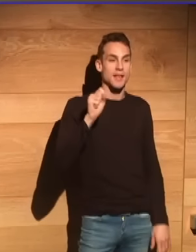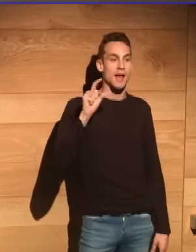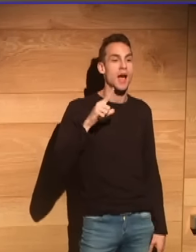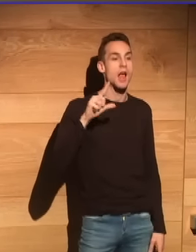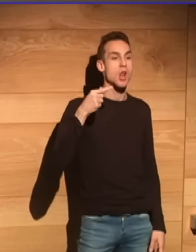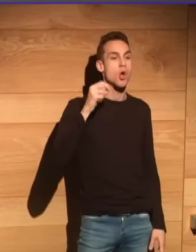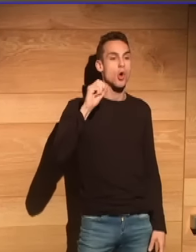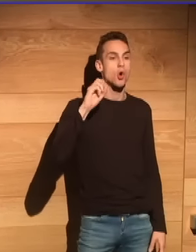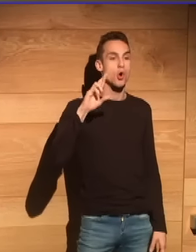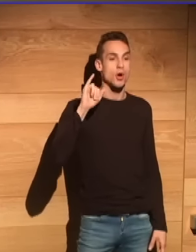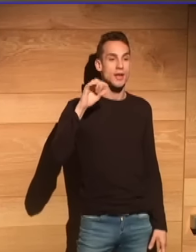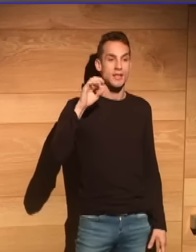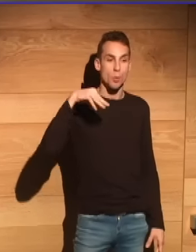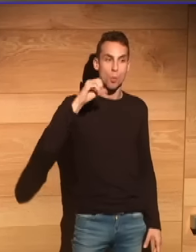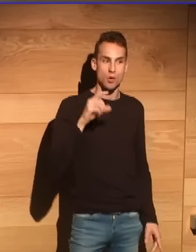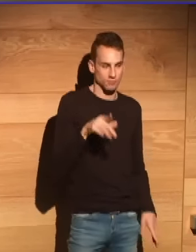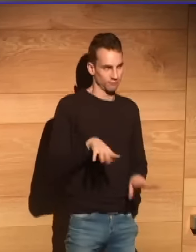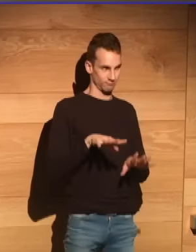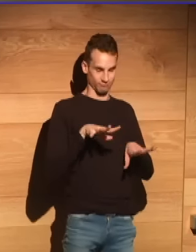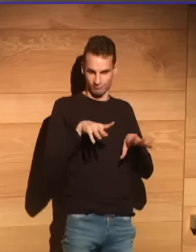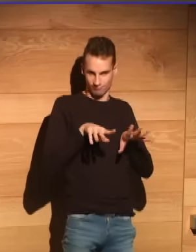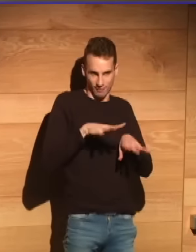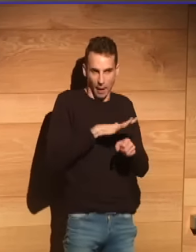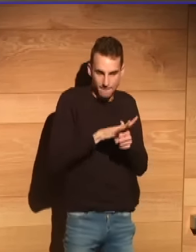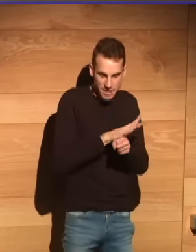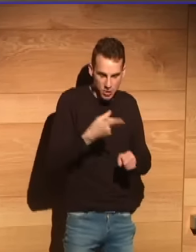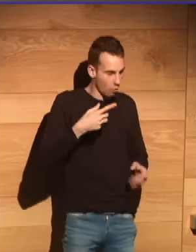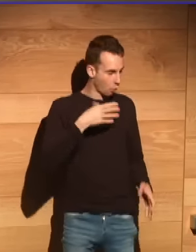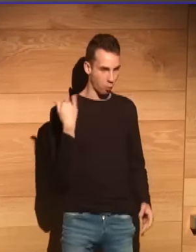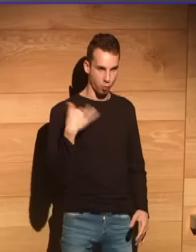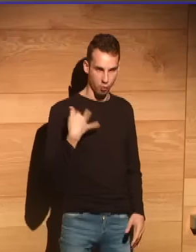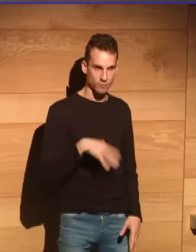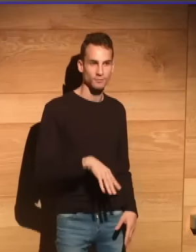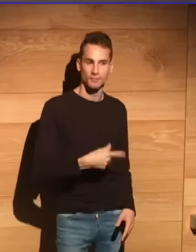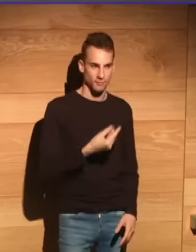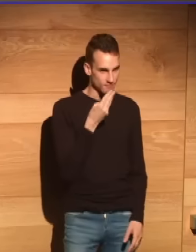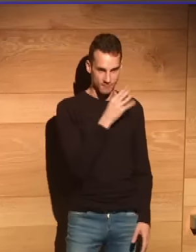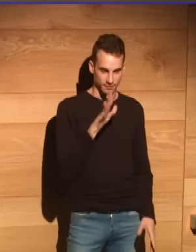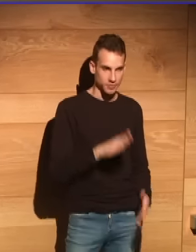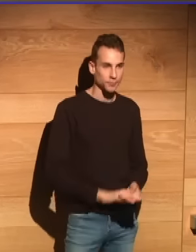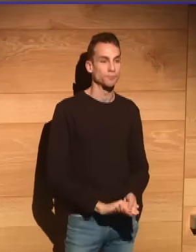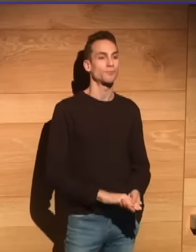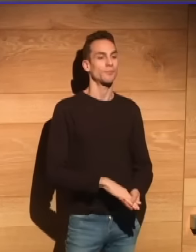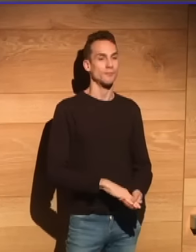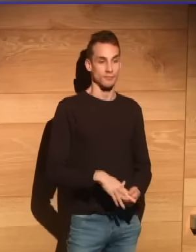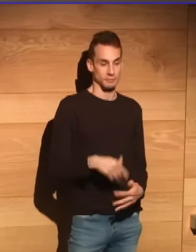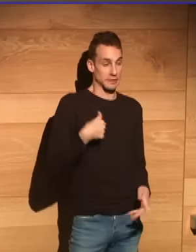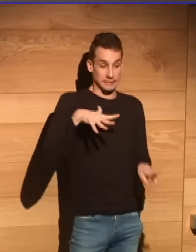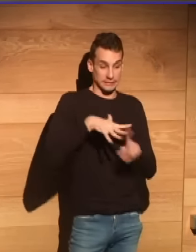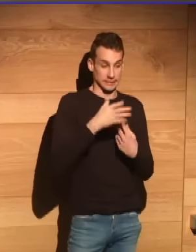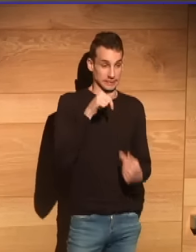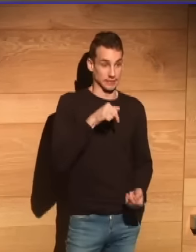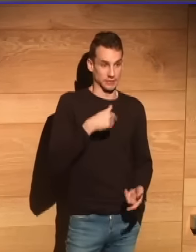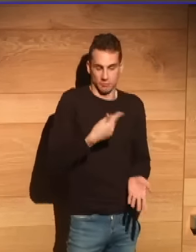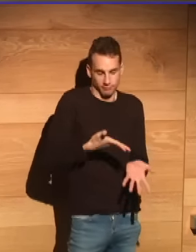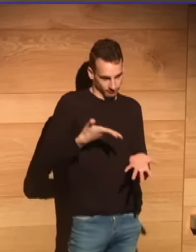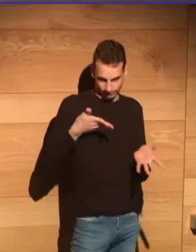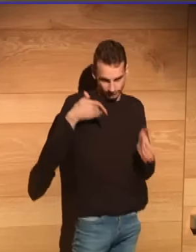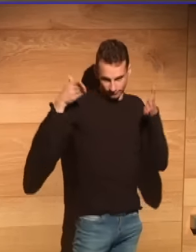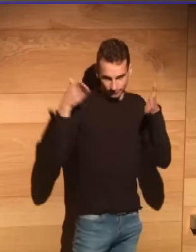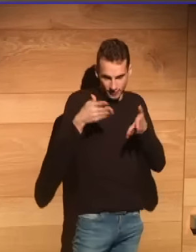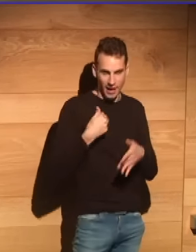mundo fascinante. Y es un mundo fascinante que tiene muchísimos riesgos. Y en el caso del que estamos hablando, porque yo me voy a ir directamente a algo de